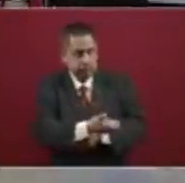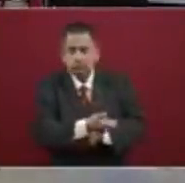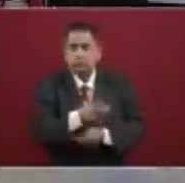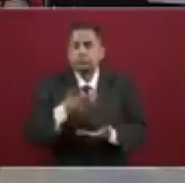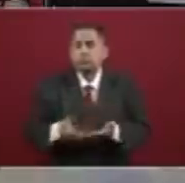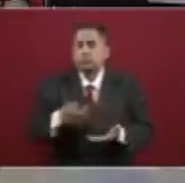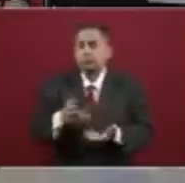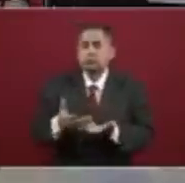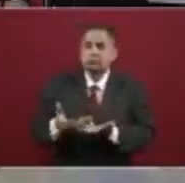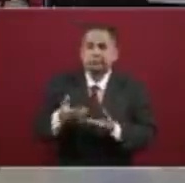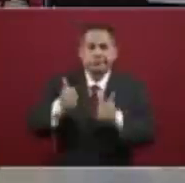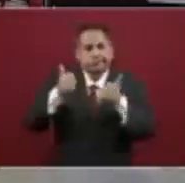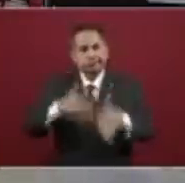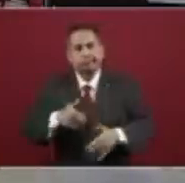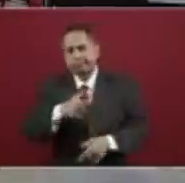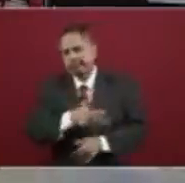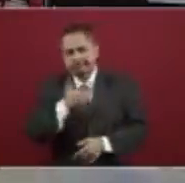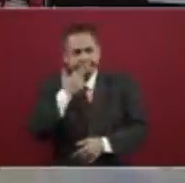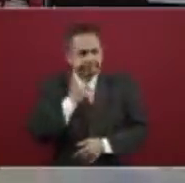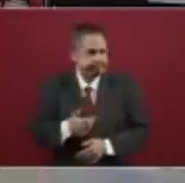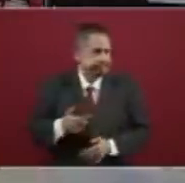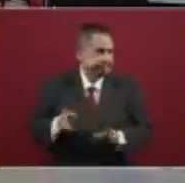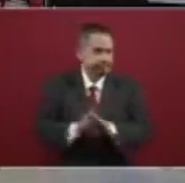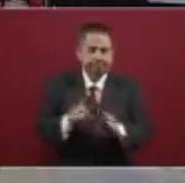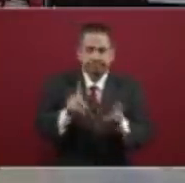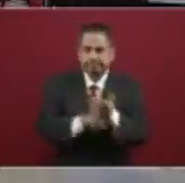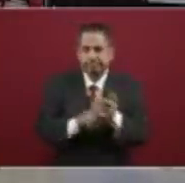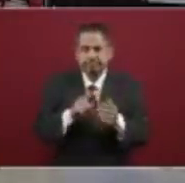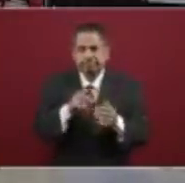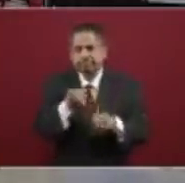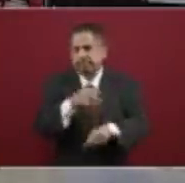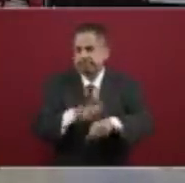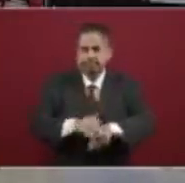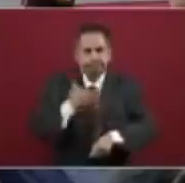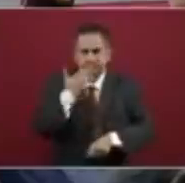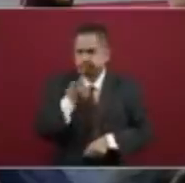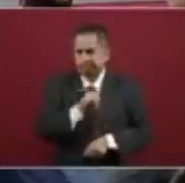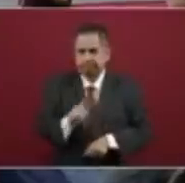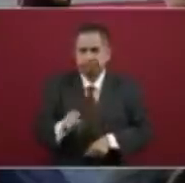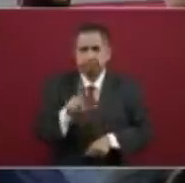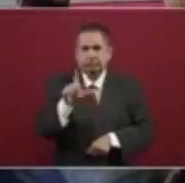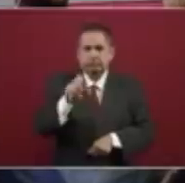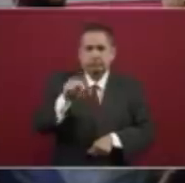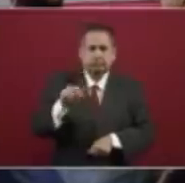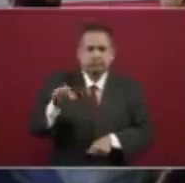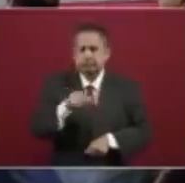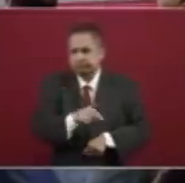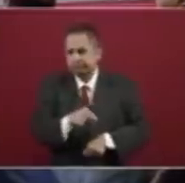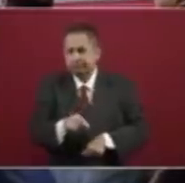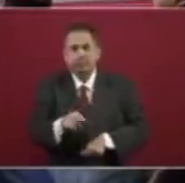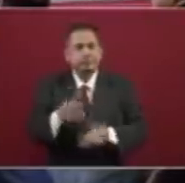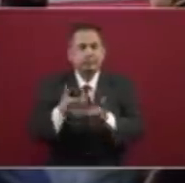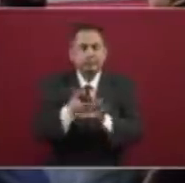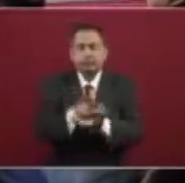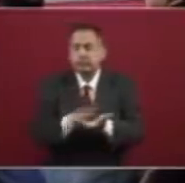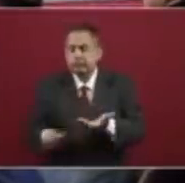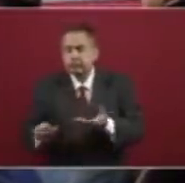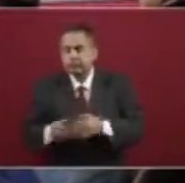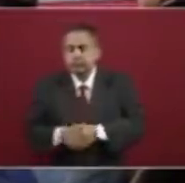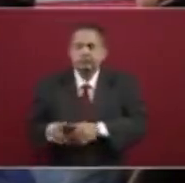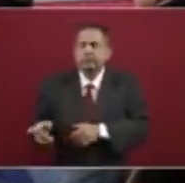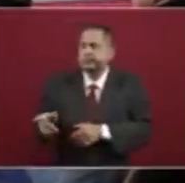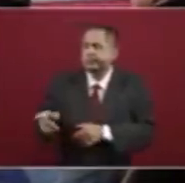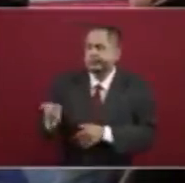convertido en una carga por ineficiencia, porque su administración no ha sido, y ha sido incluso hasta la caja chica para asuntos de corrupción. Sí, eso se